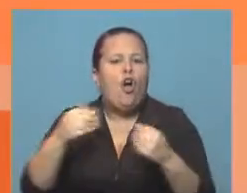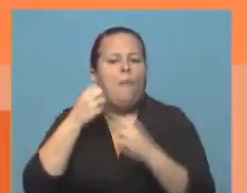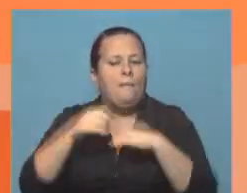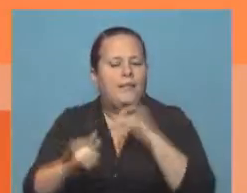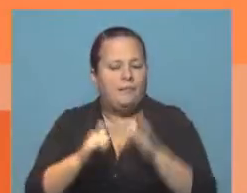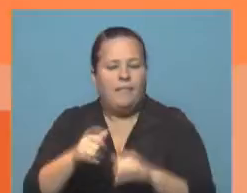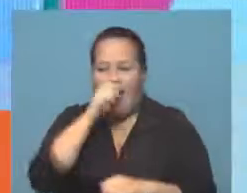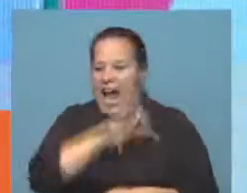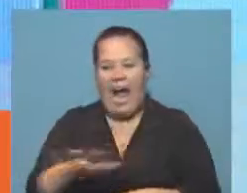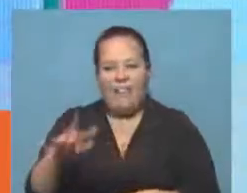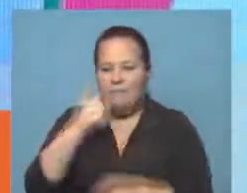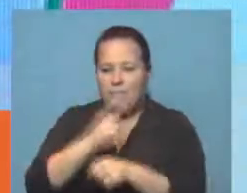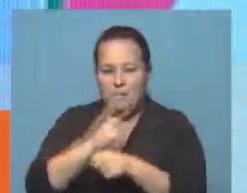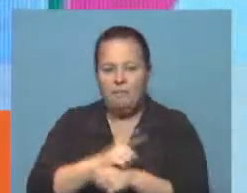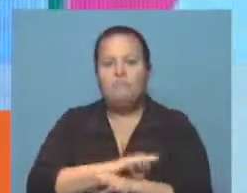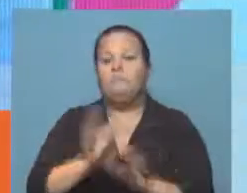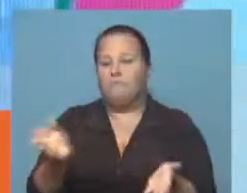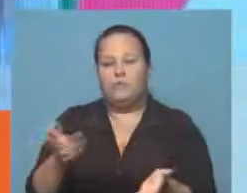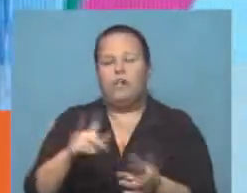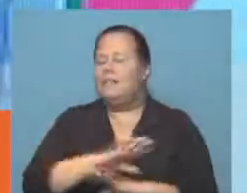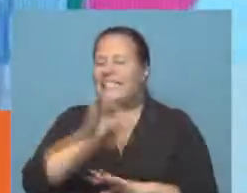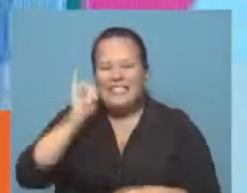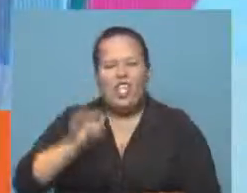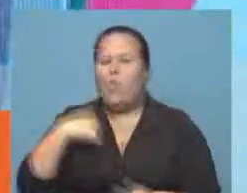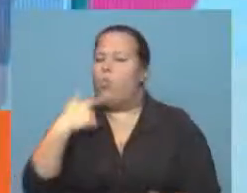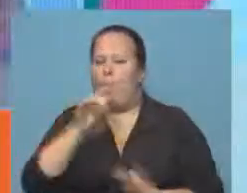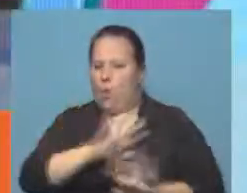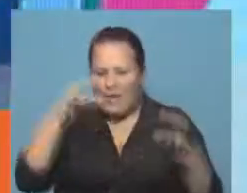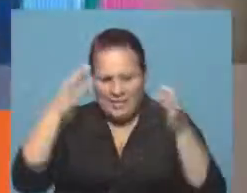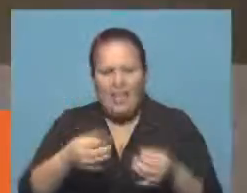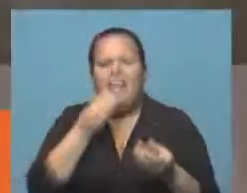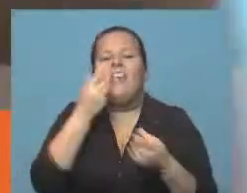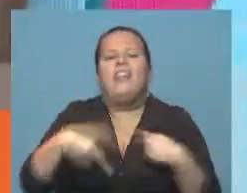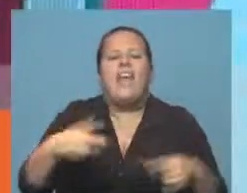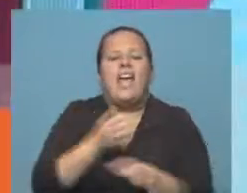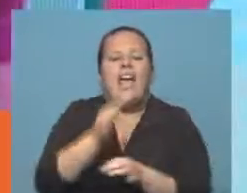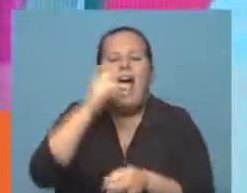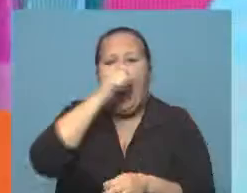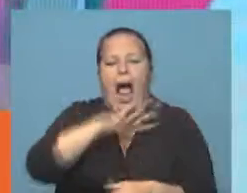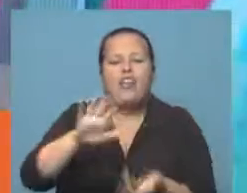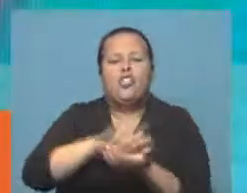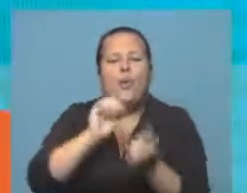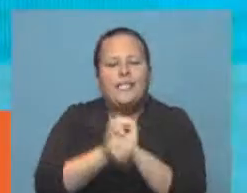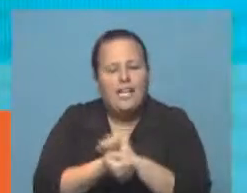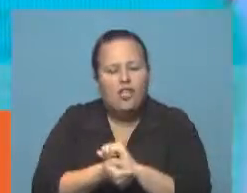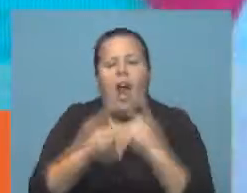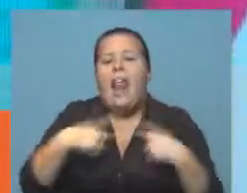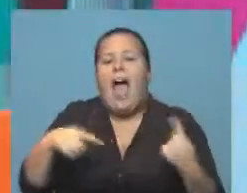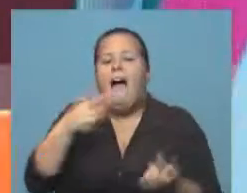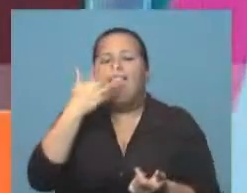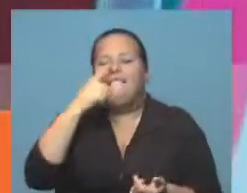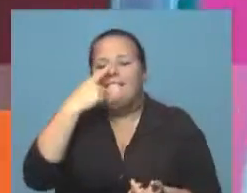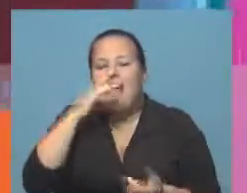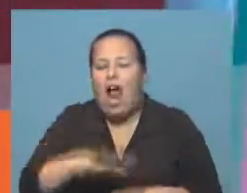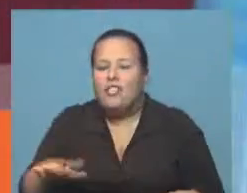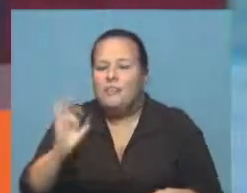ese caso. En el jardín de infantes. Ya en el jardín de infantes. No tengo la menor duda de eso. ¿Y de qué se habla en el jardín de infantes sobre sexualidad? De las cosas que les interesan a